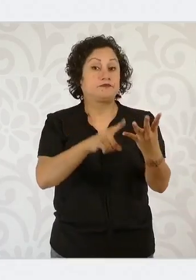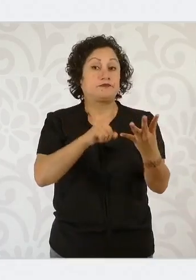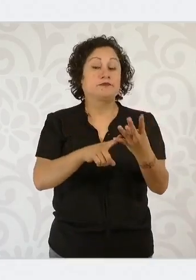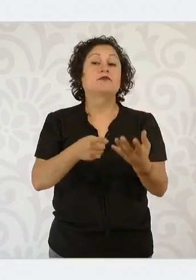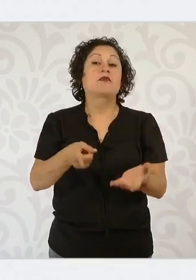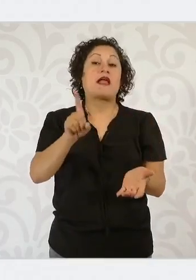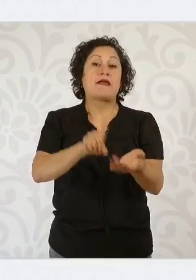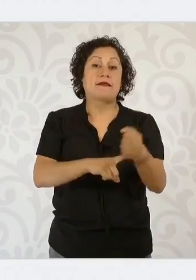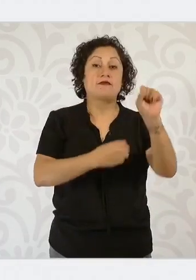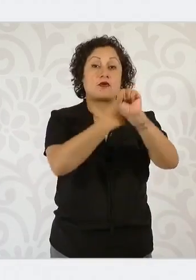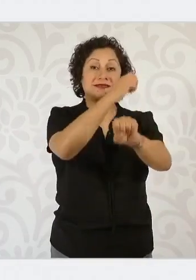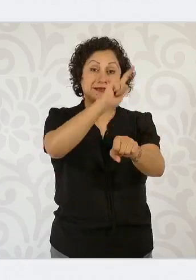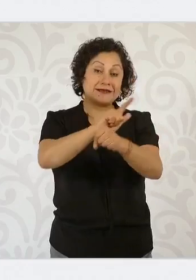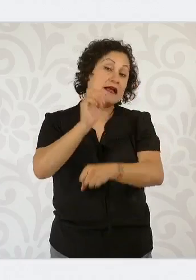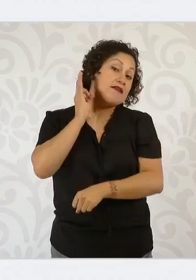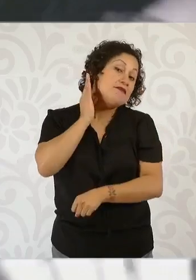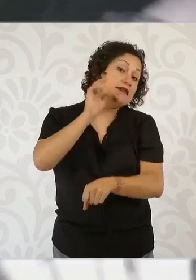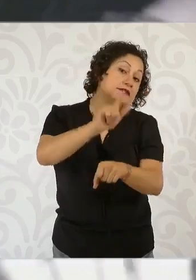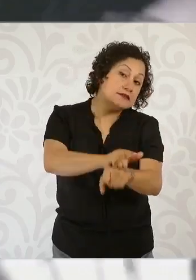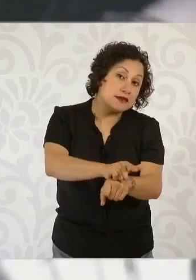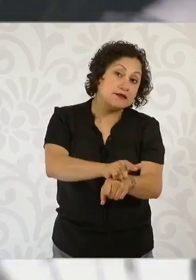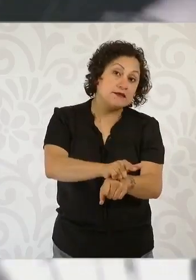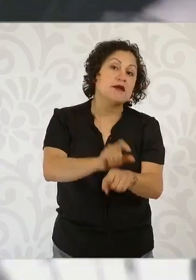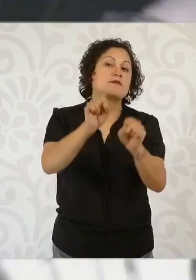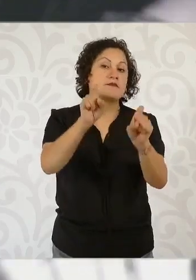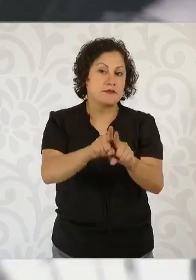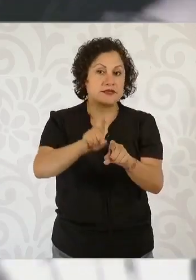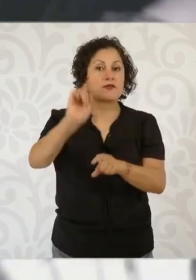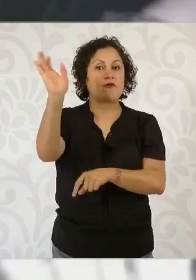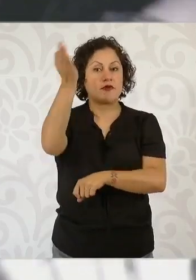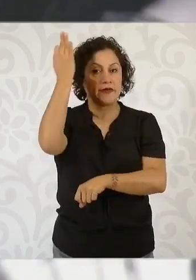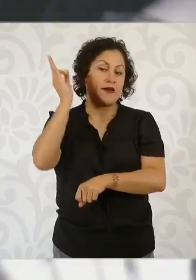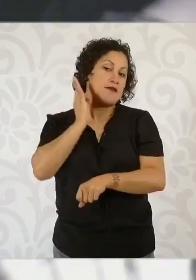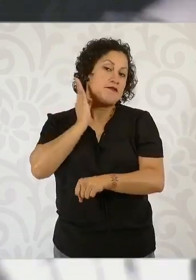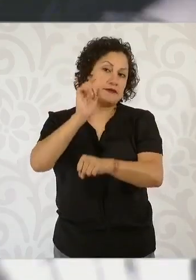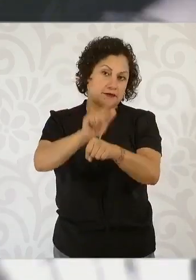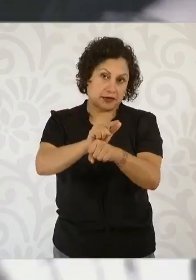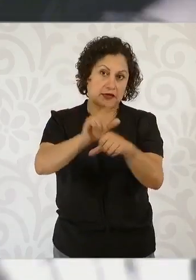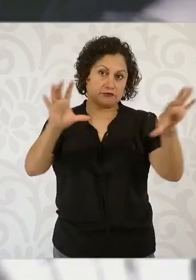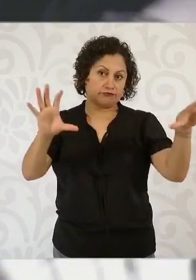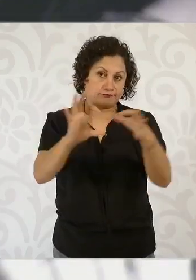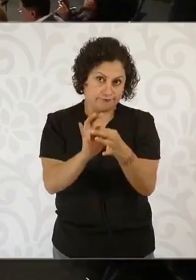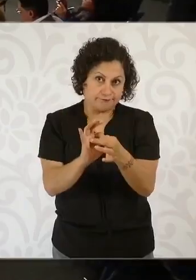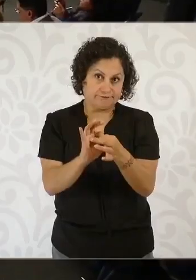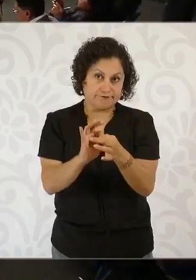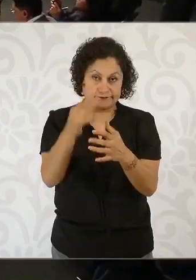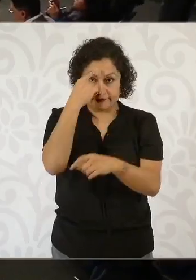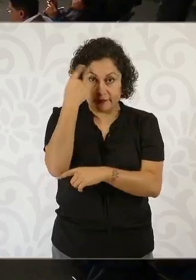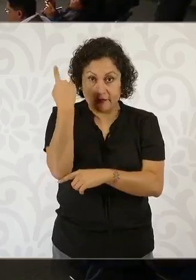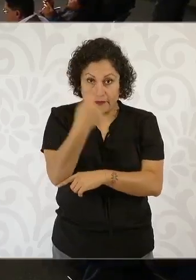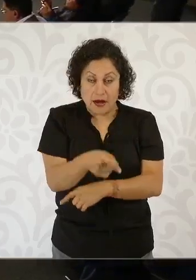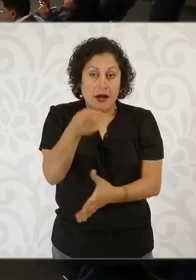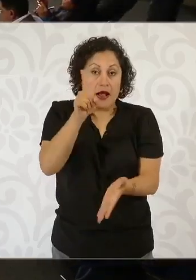fiscalías estatales y de la Fiscalía General de la República, para que pues pueda haber con base en datos más